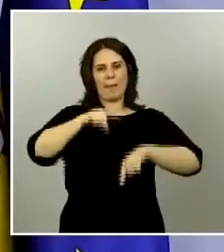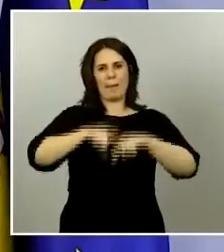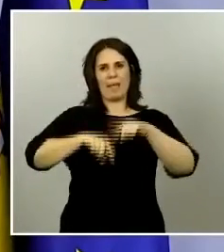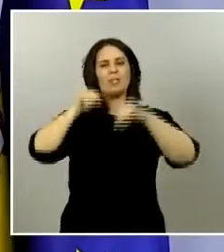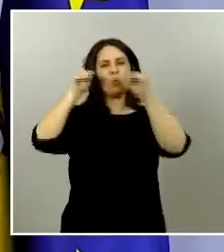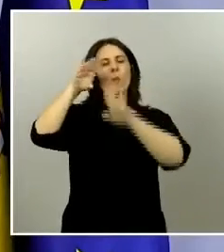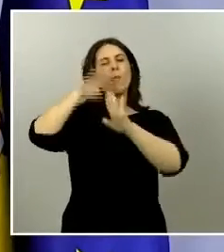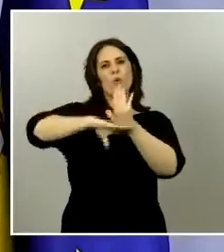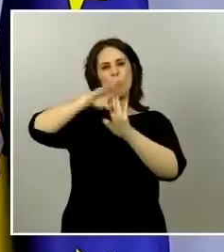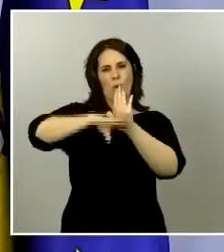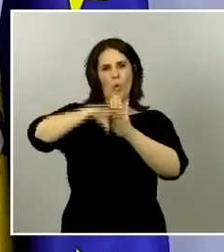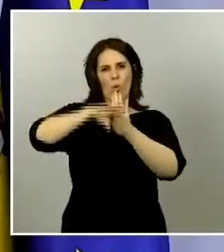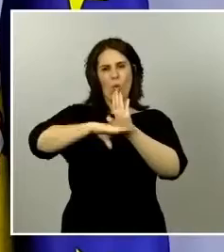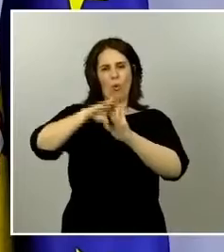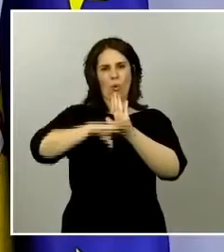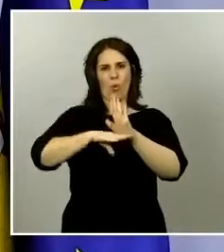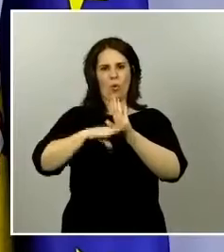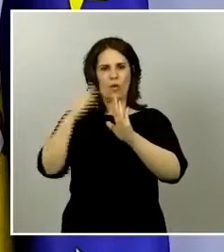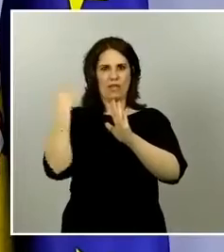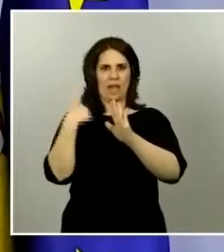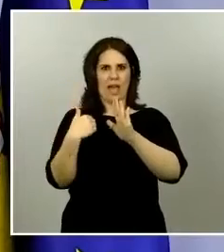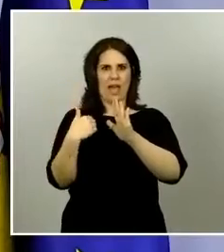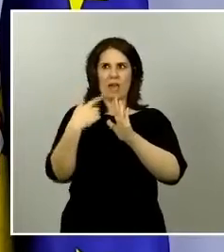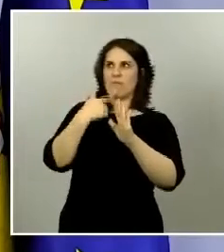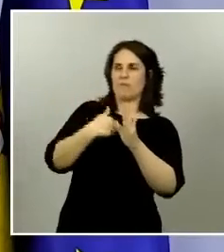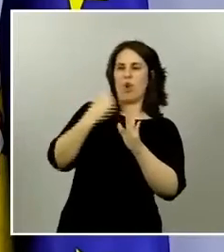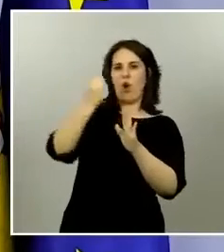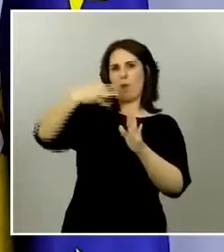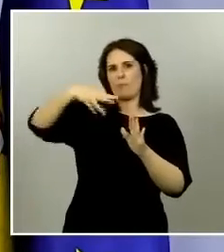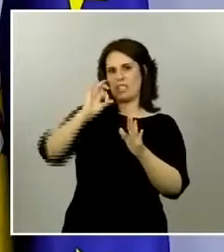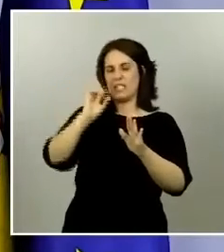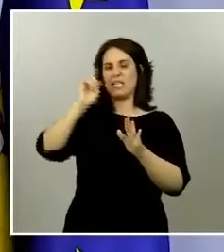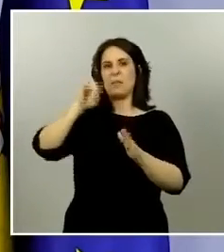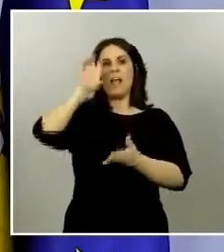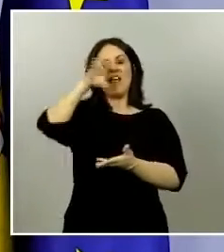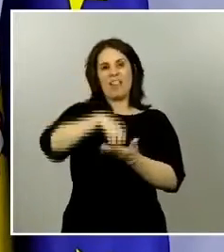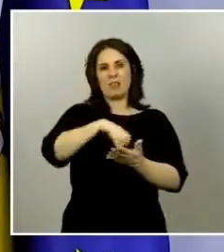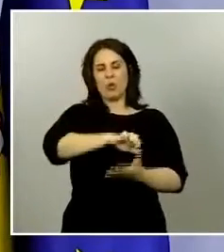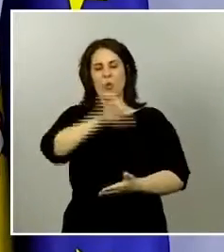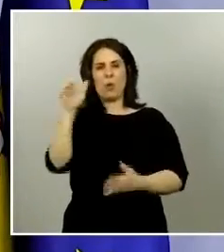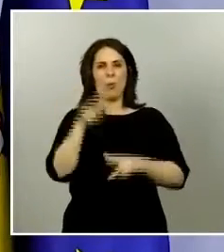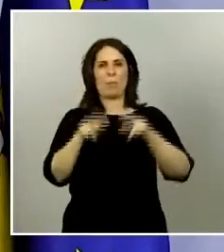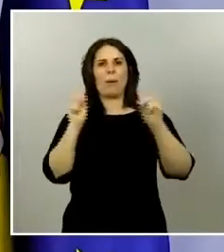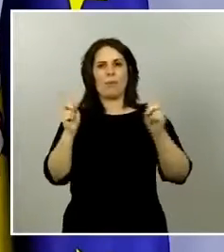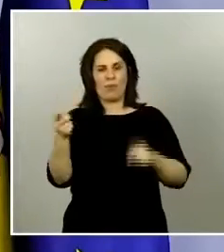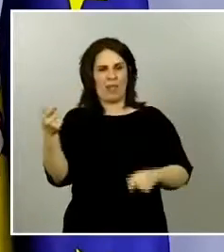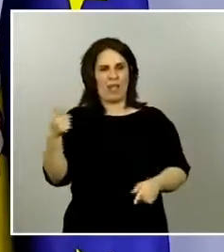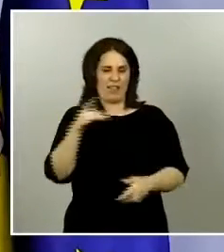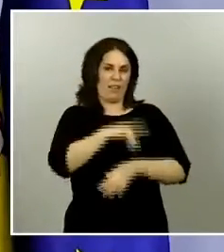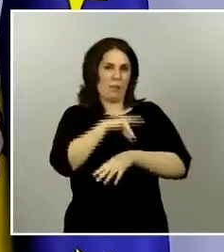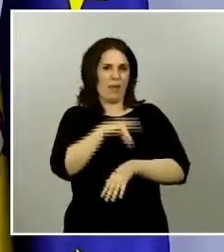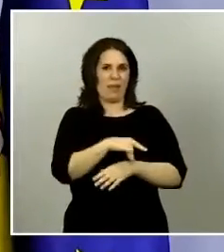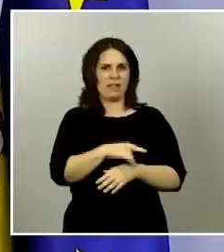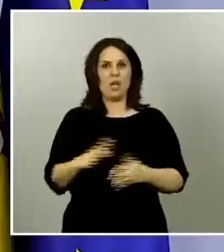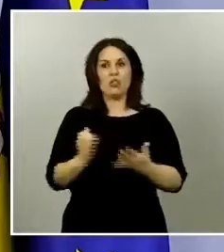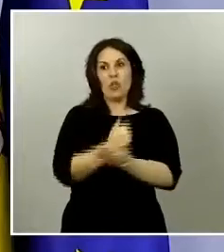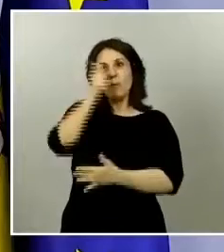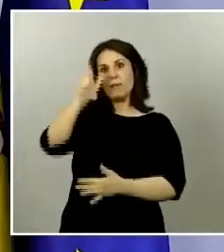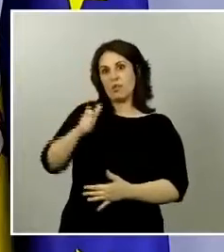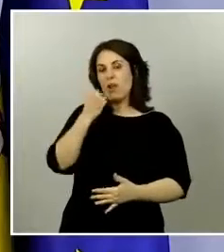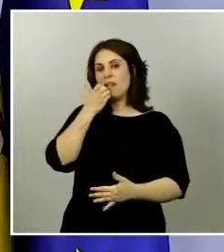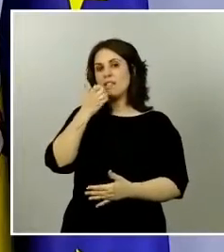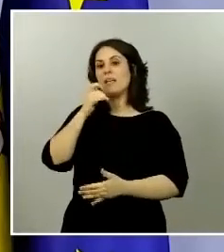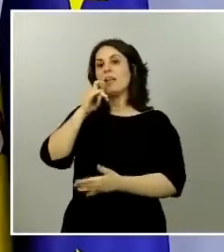base a las definiciones de caso y a los protocolos establecidos por la Organización Mundial de la Salud y por el Centro Europeo de